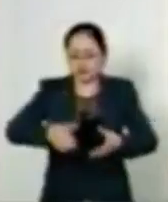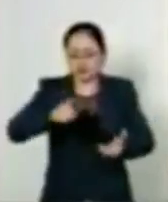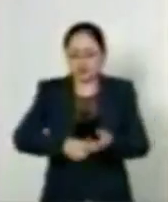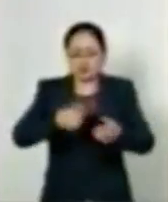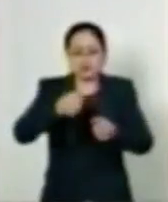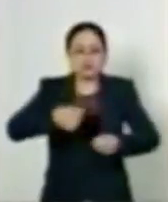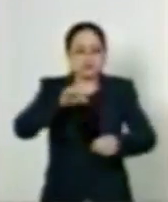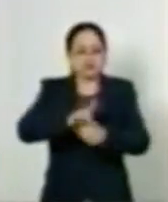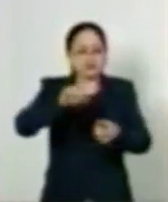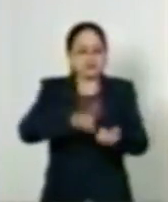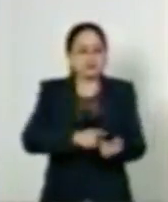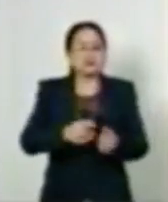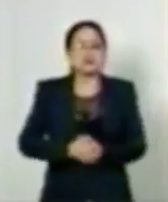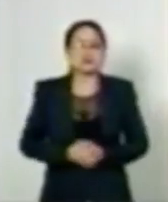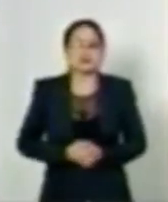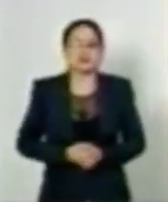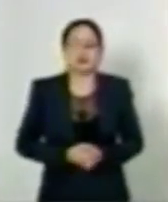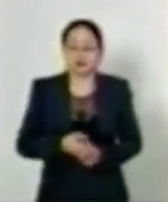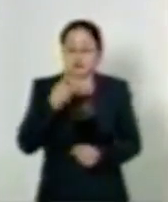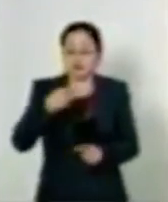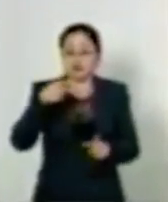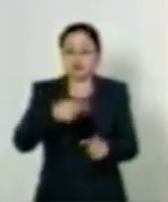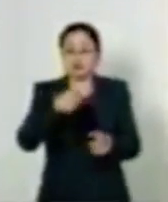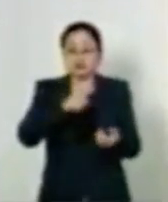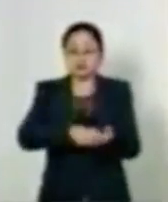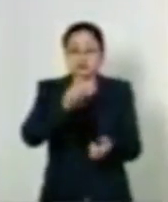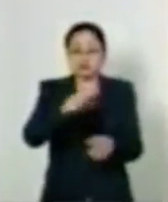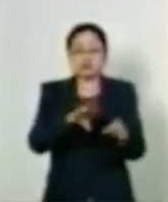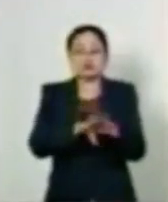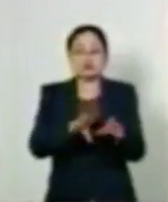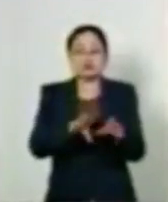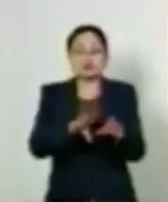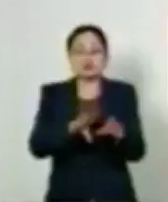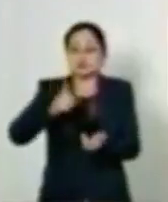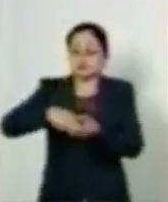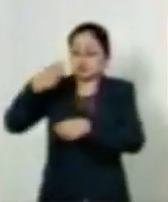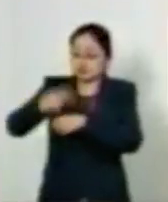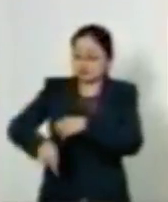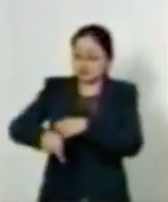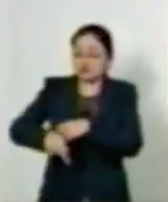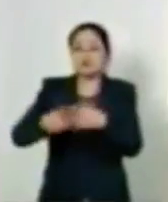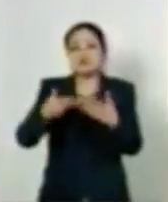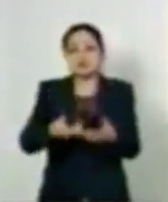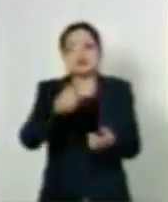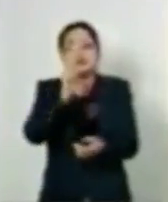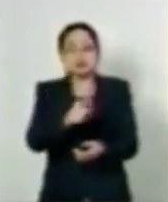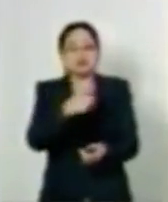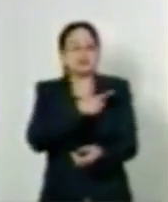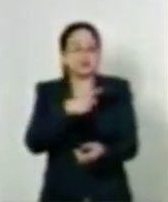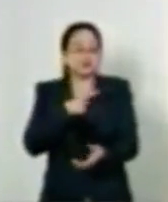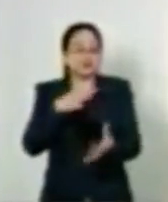interior que la misma deberá tener lugar no solo ante amenazas, sino también